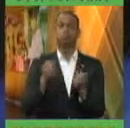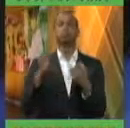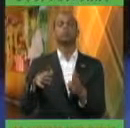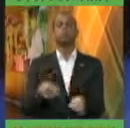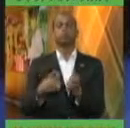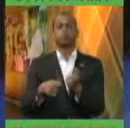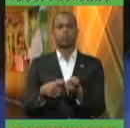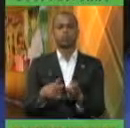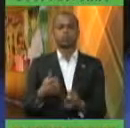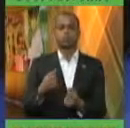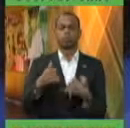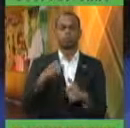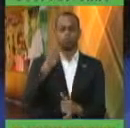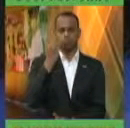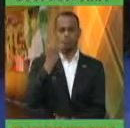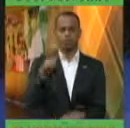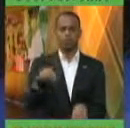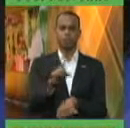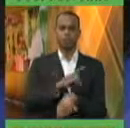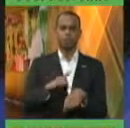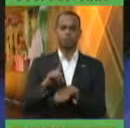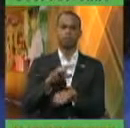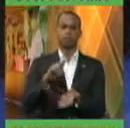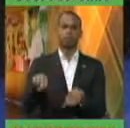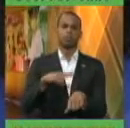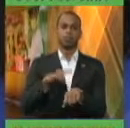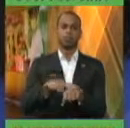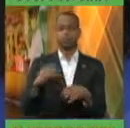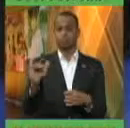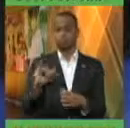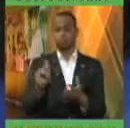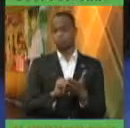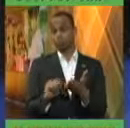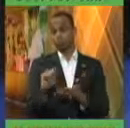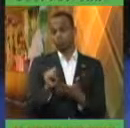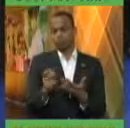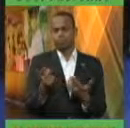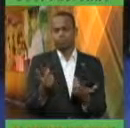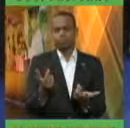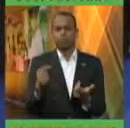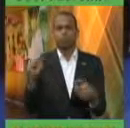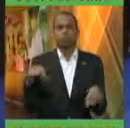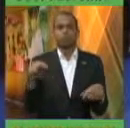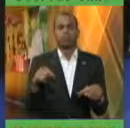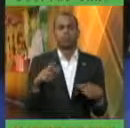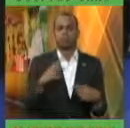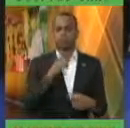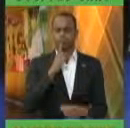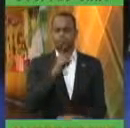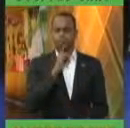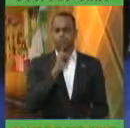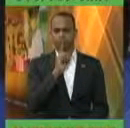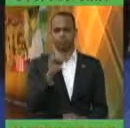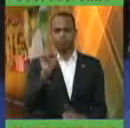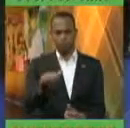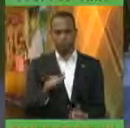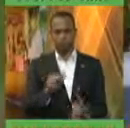comenzando por el del distrito nacional a propósito del turismo aquí tenemos un gran reto nosotros